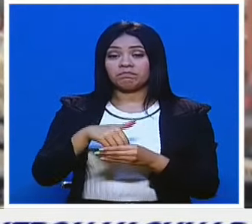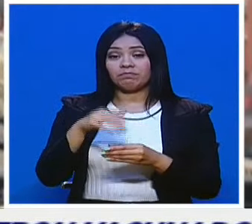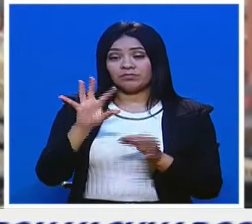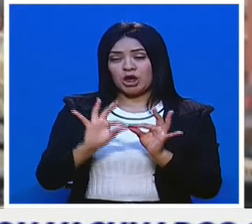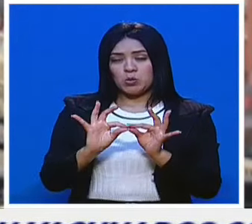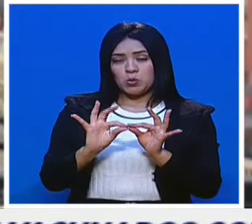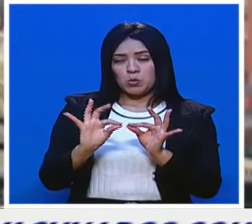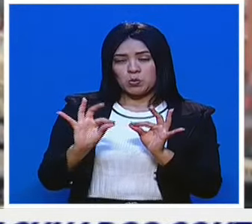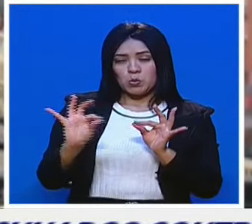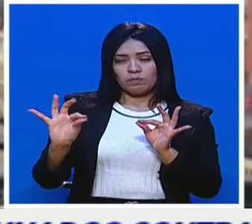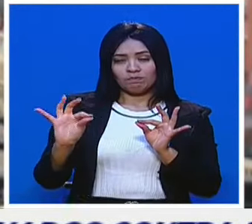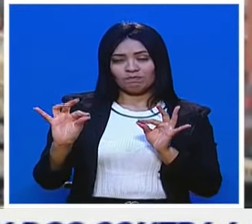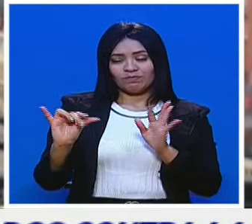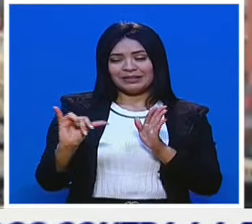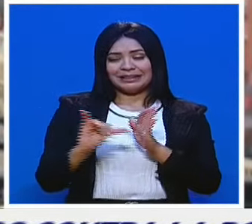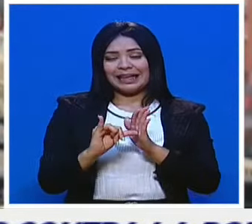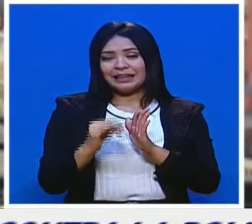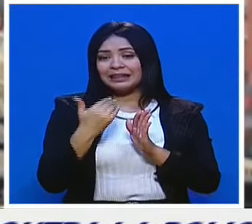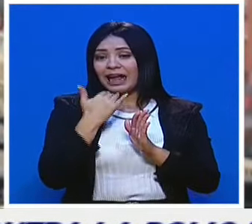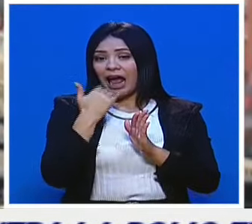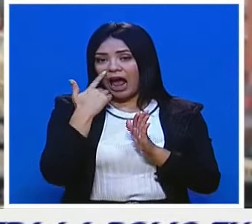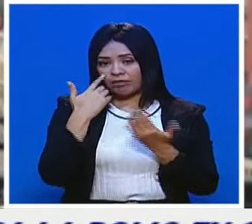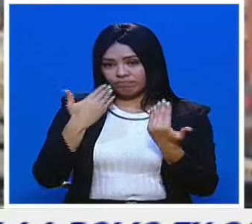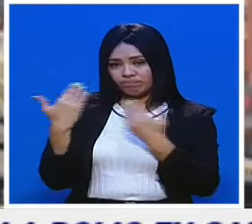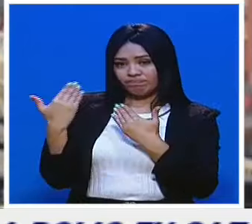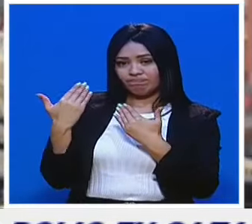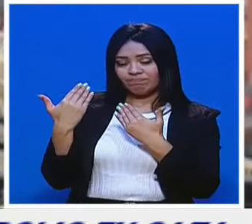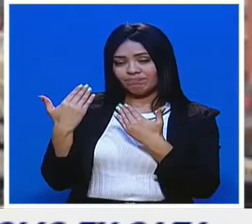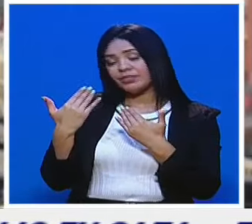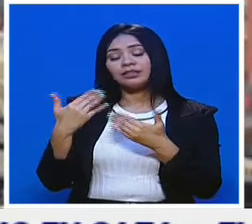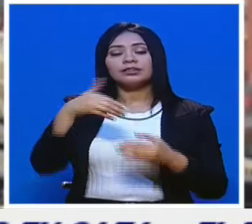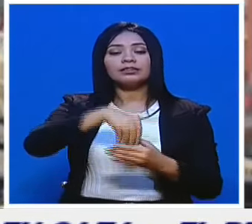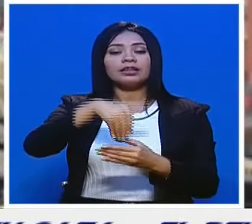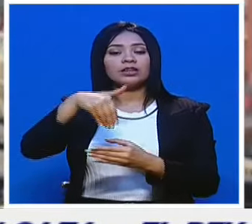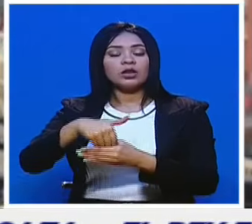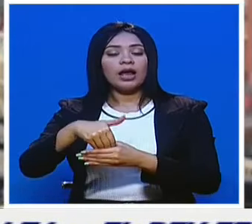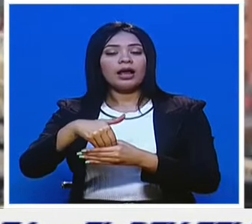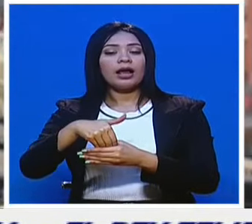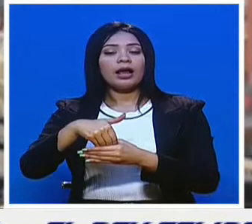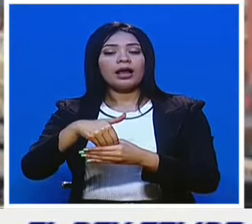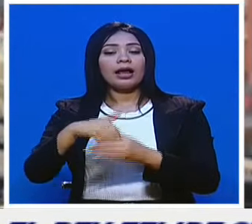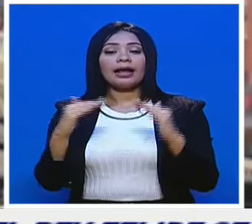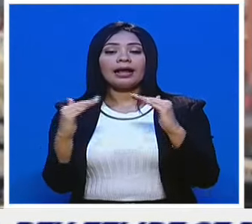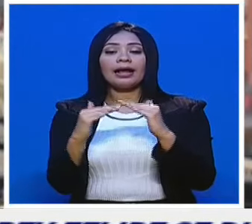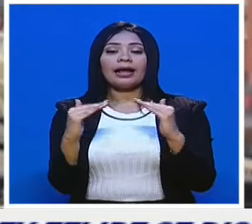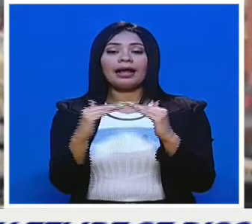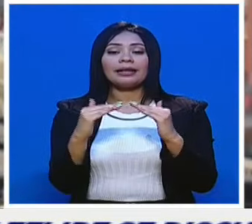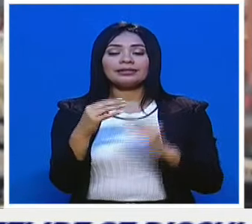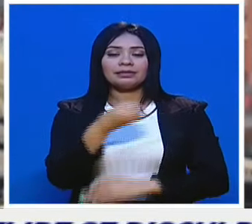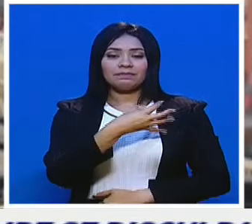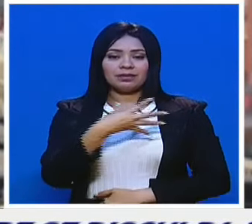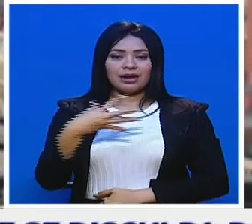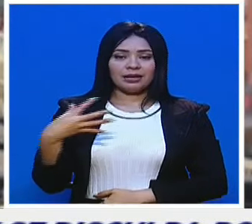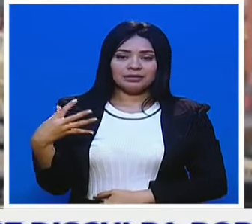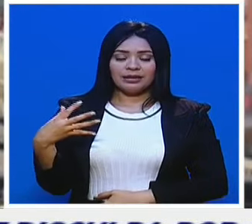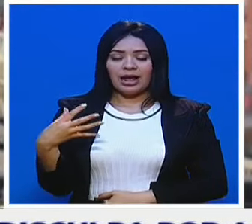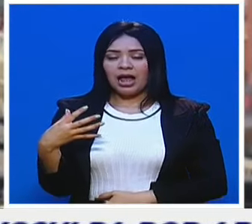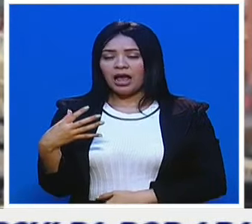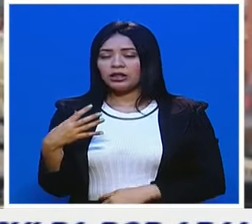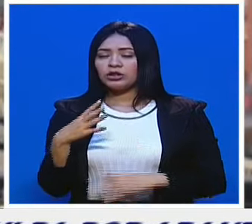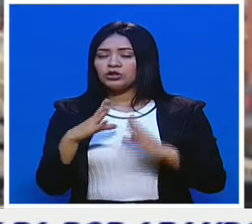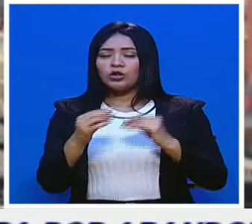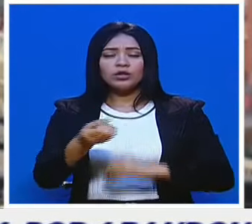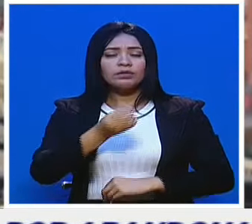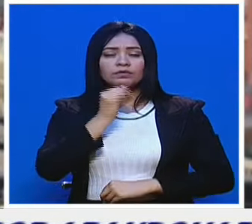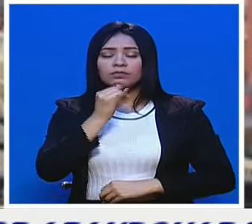del epicentro de esa jornada electoral. A la Casa Blanca, desde aquí estaremos llevándole todos los detalles. Yo